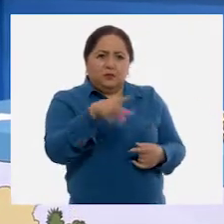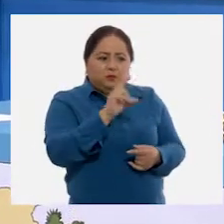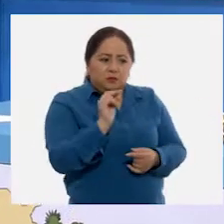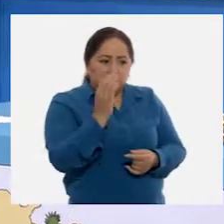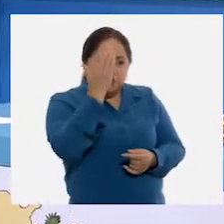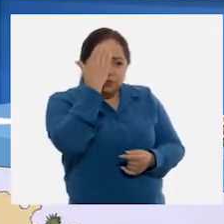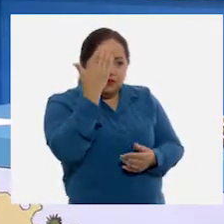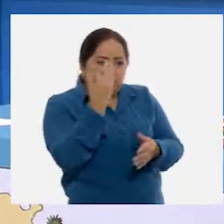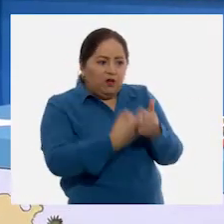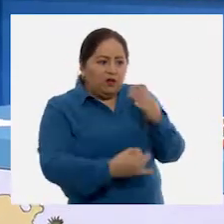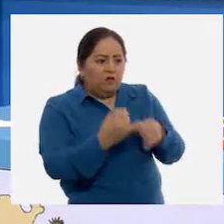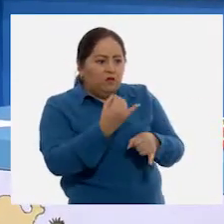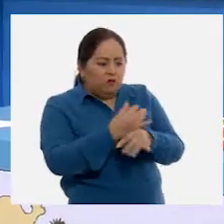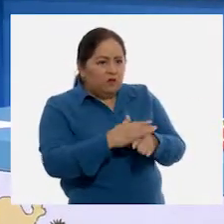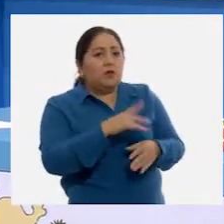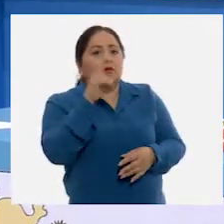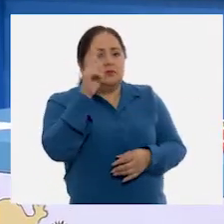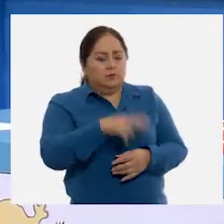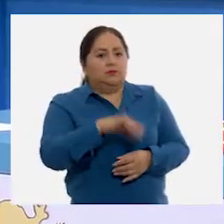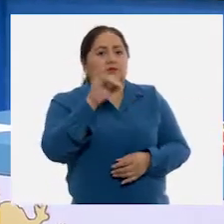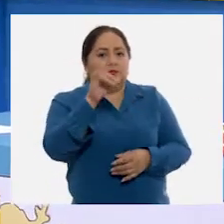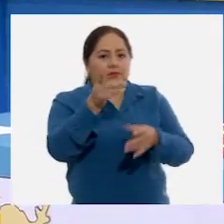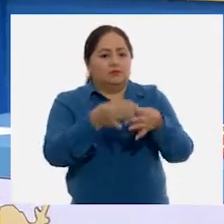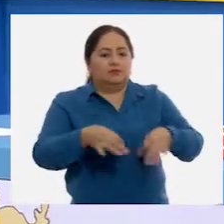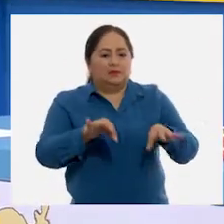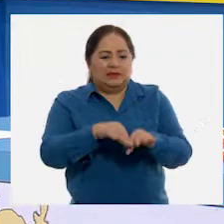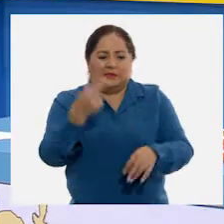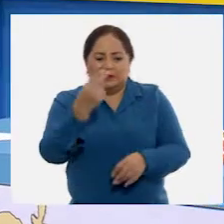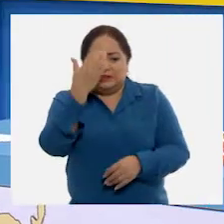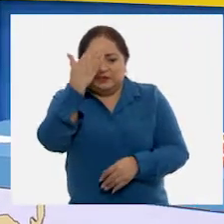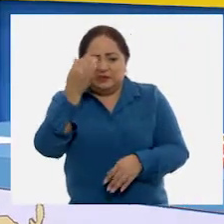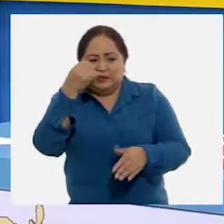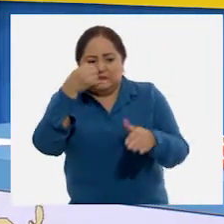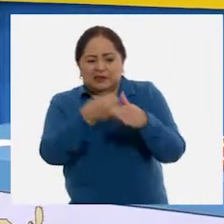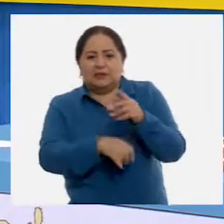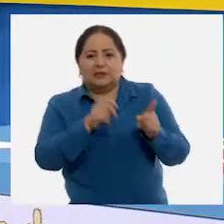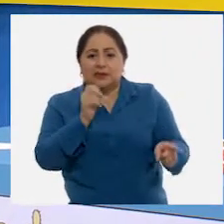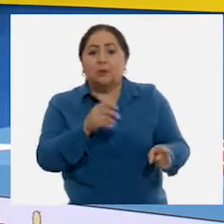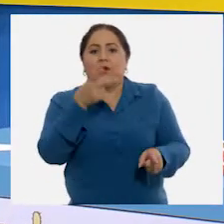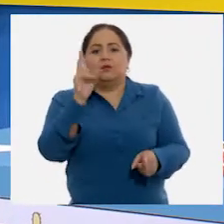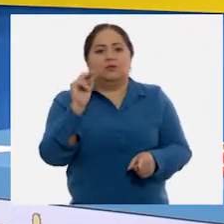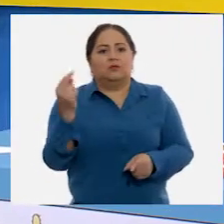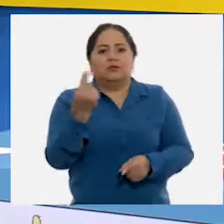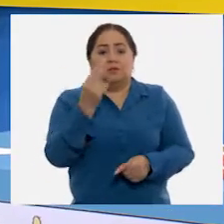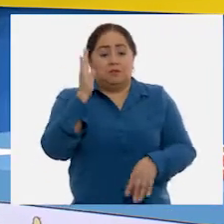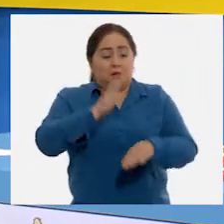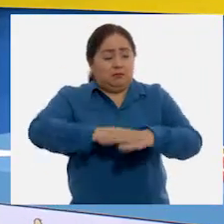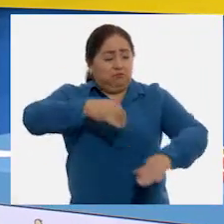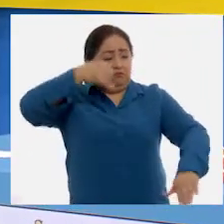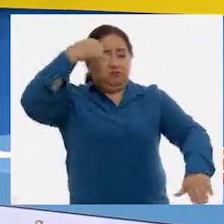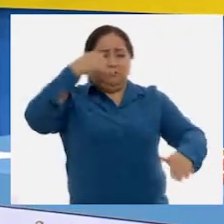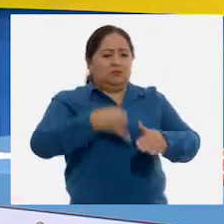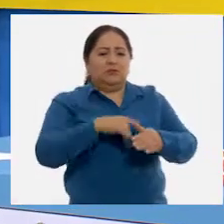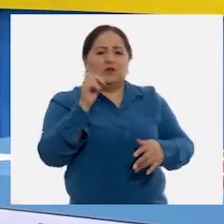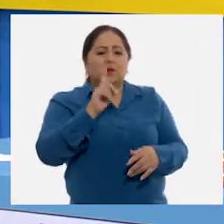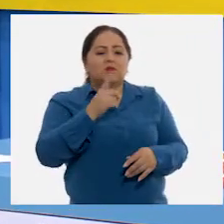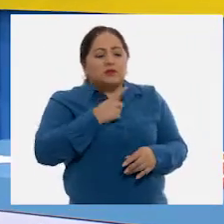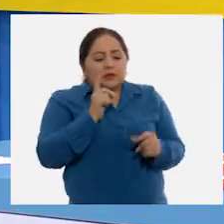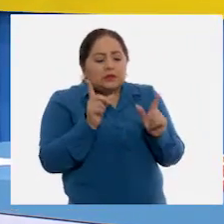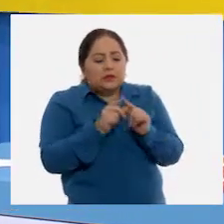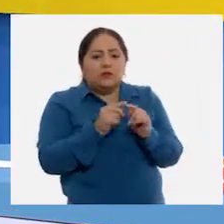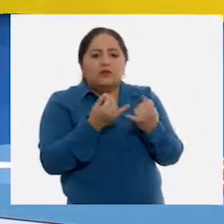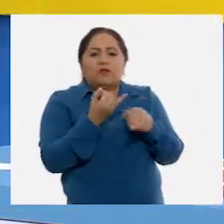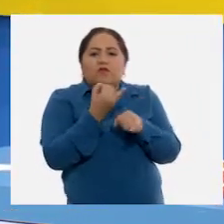tenemos información, es relevante indagar sobre él. No necesitamos profundizar, sino encontrar la